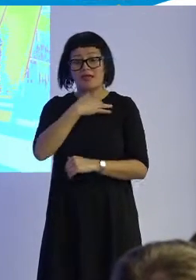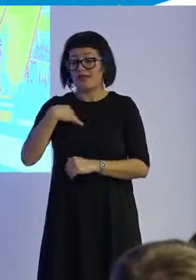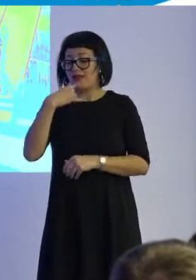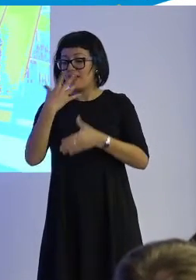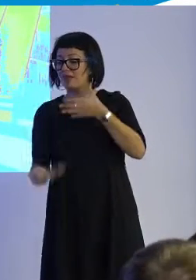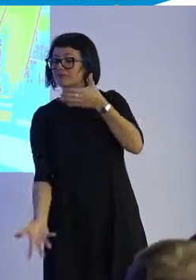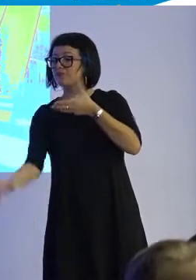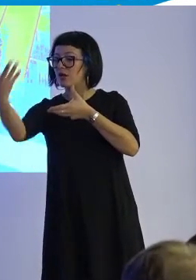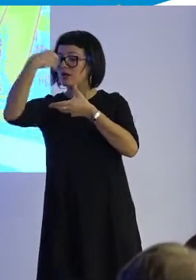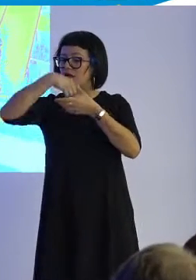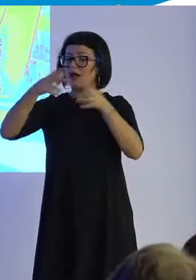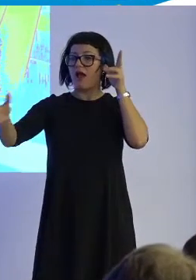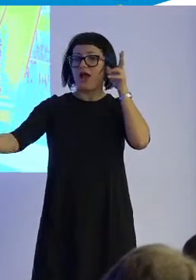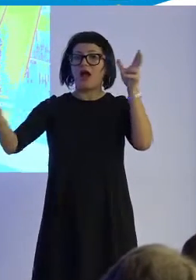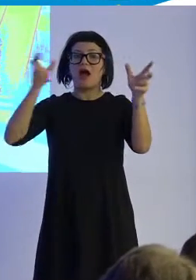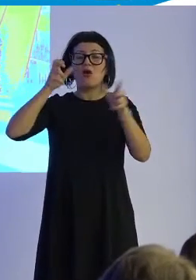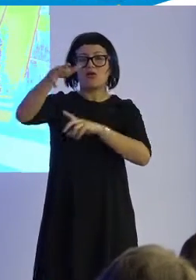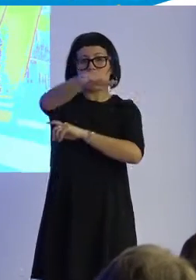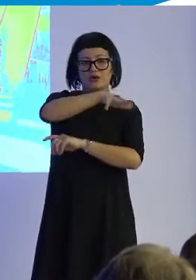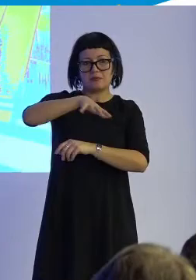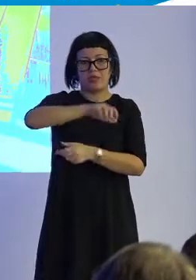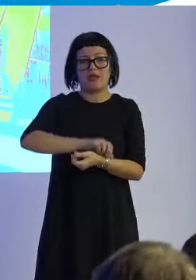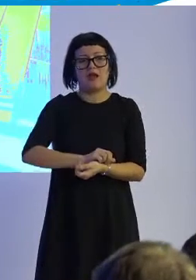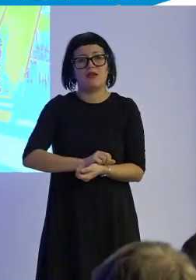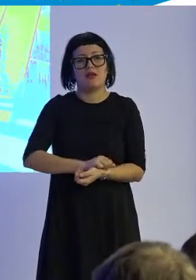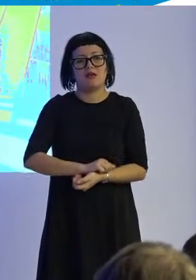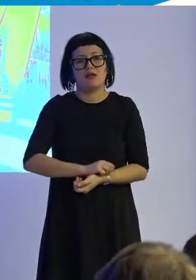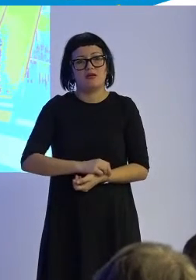incluido la parte de audio espacial o audio o